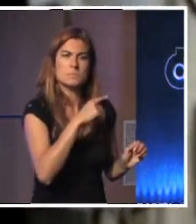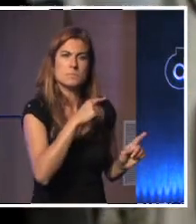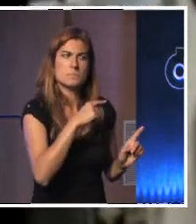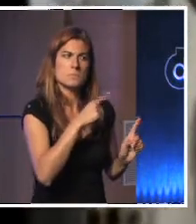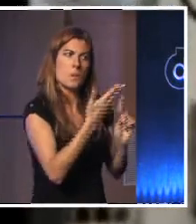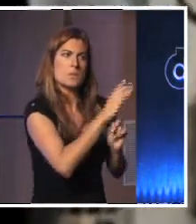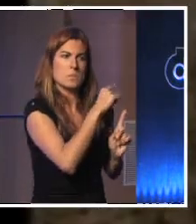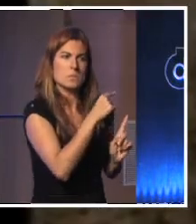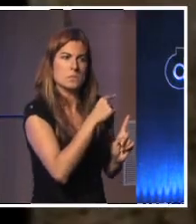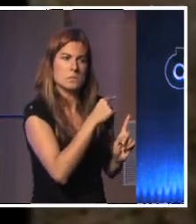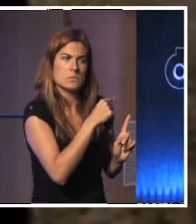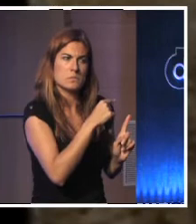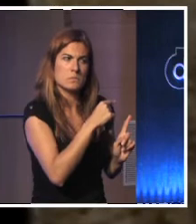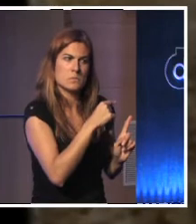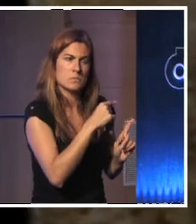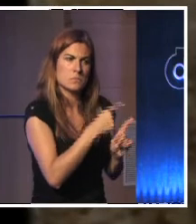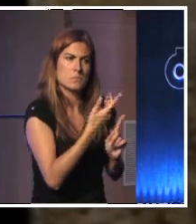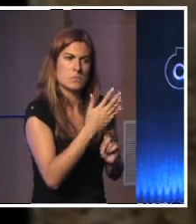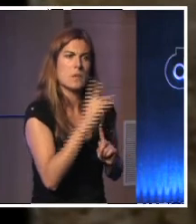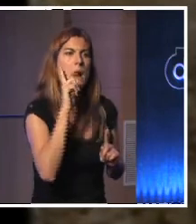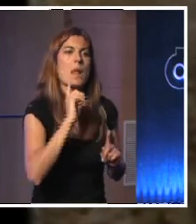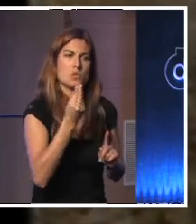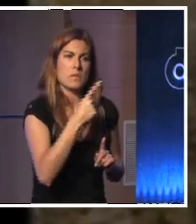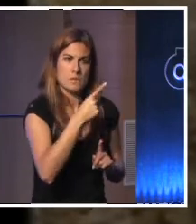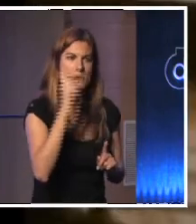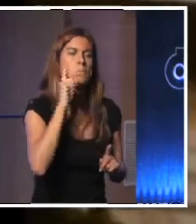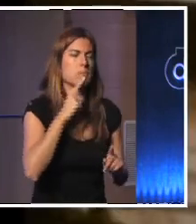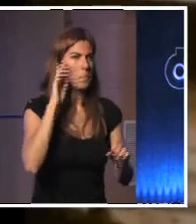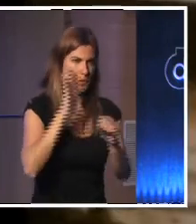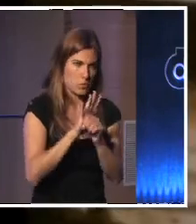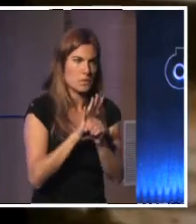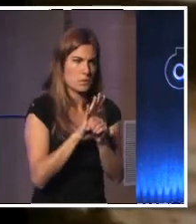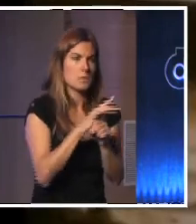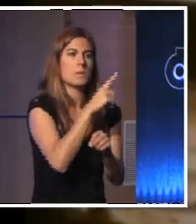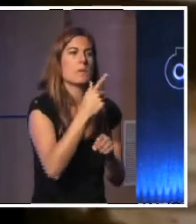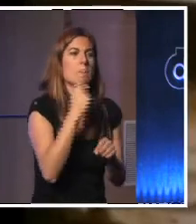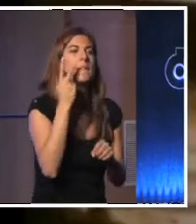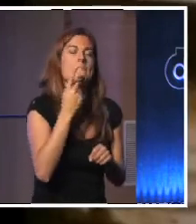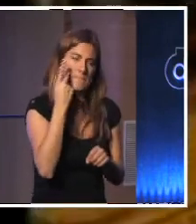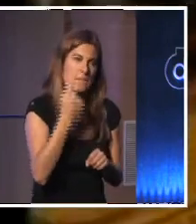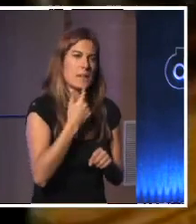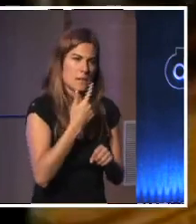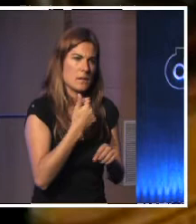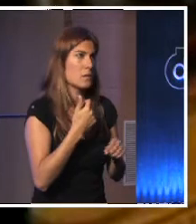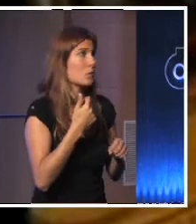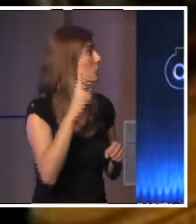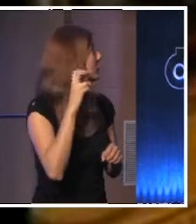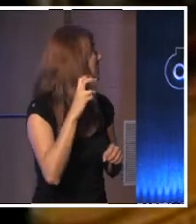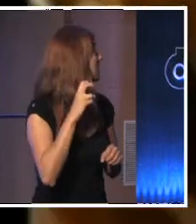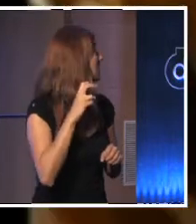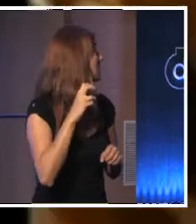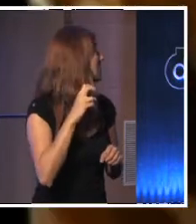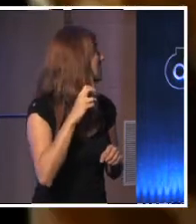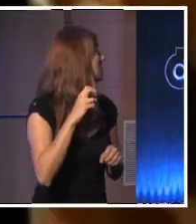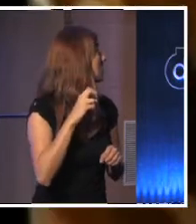Marika Revisek es totalmente sorda desde que nació. Vive en Sutton-on-Sea, Inglaterra, con su perro señal Amos.